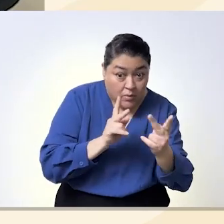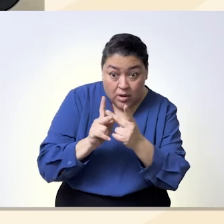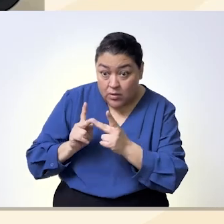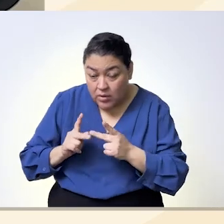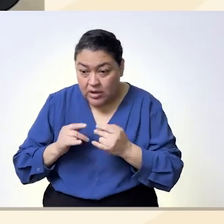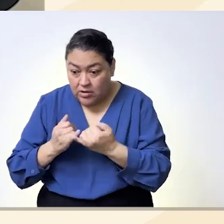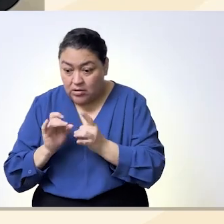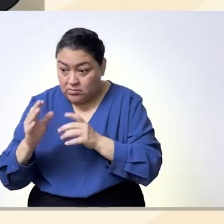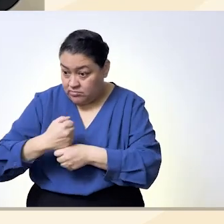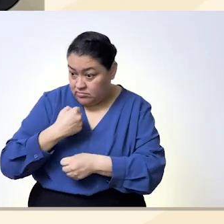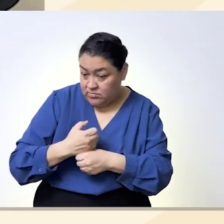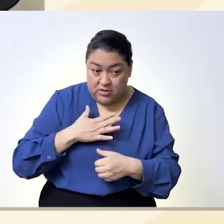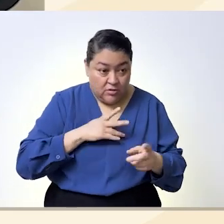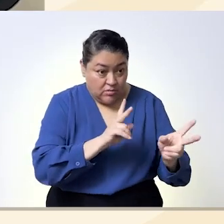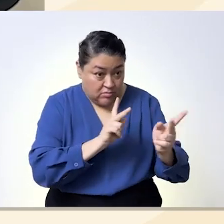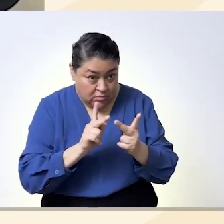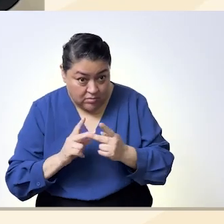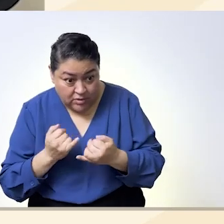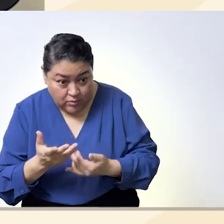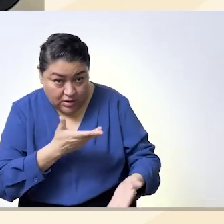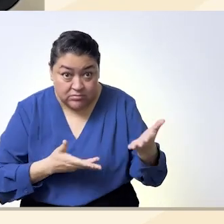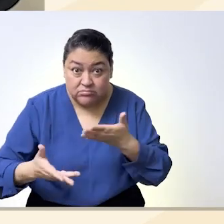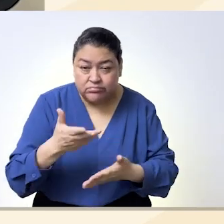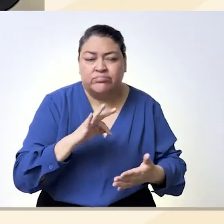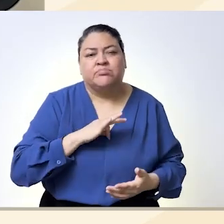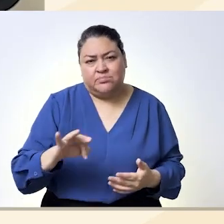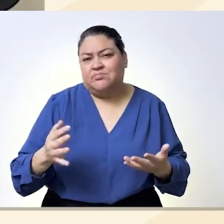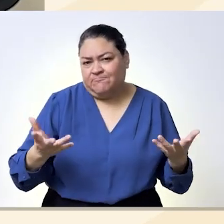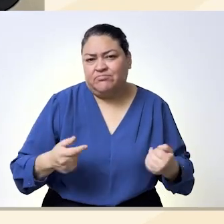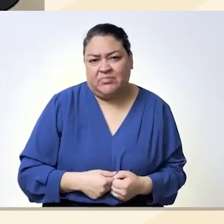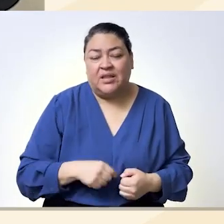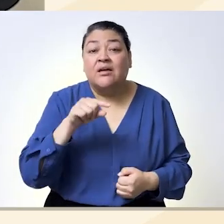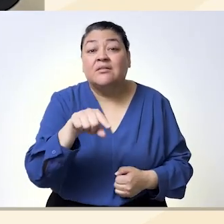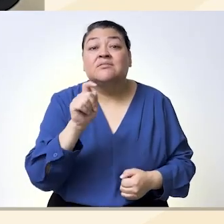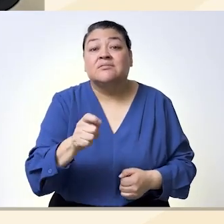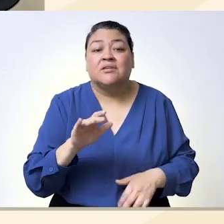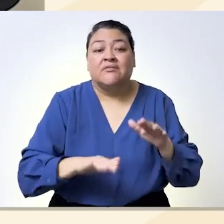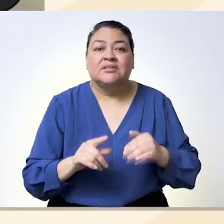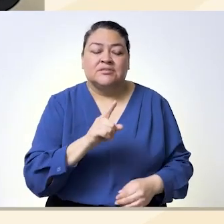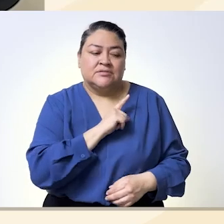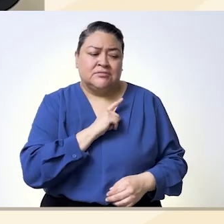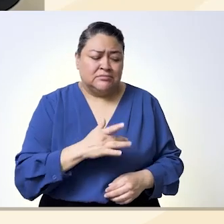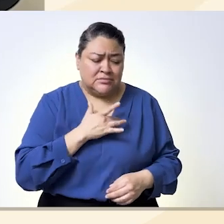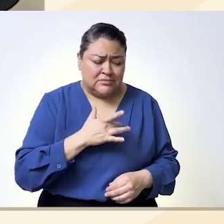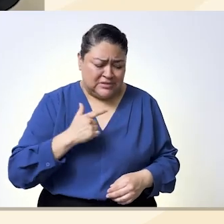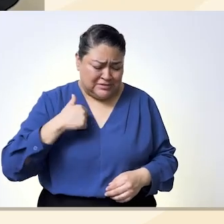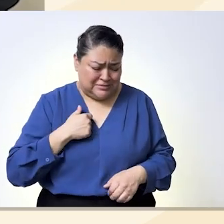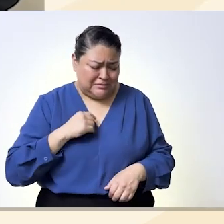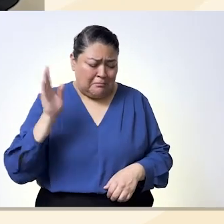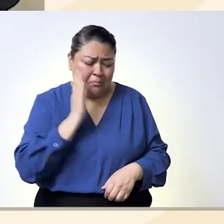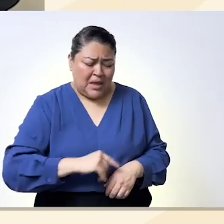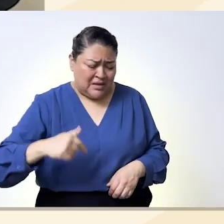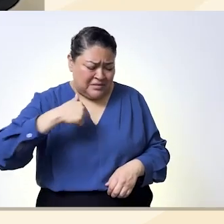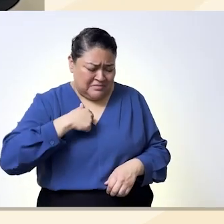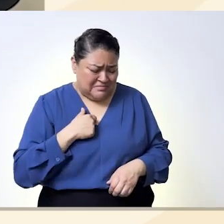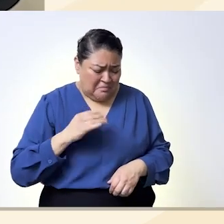las hemos vivido todas de distintas formas y cuando estás sola de pronto sí crees que hay algo raro, malo en ti, ¿no? Entonces es un poco esa